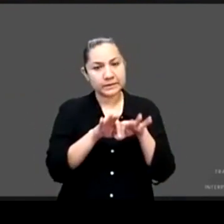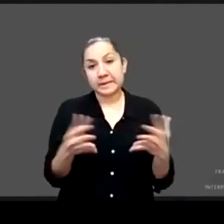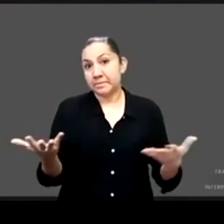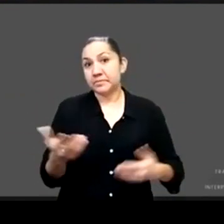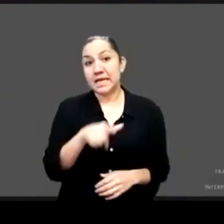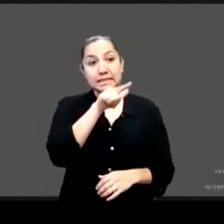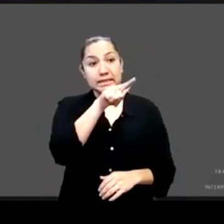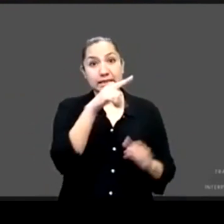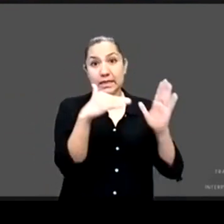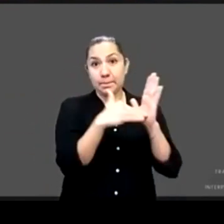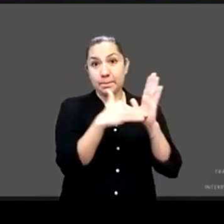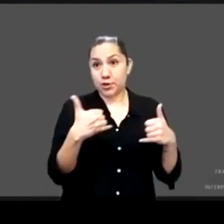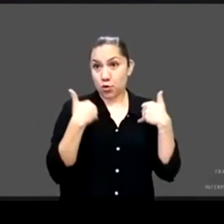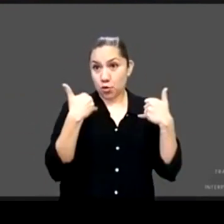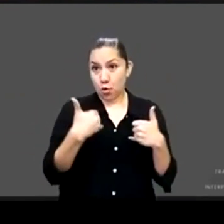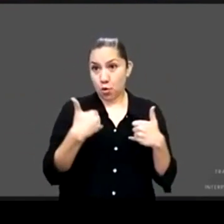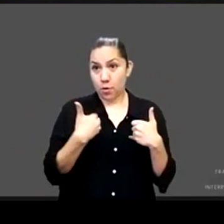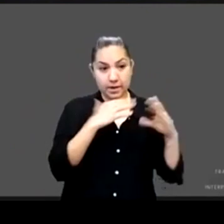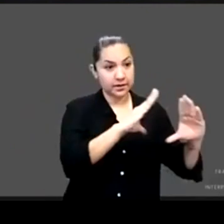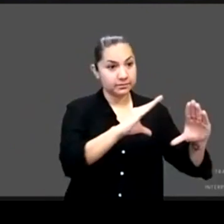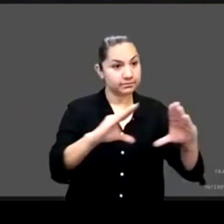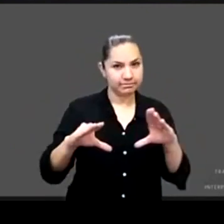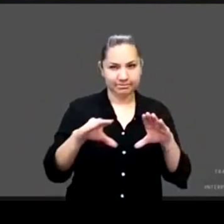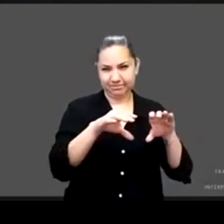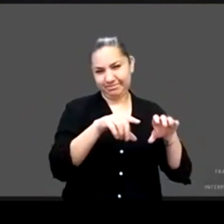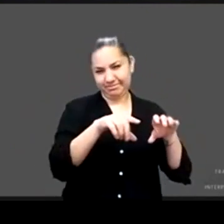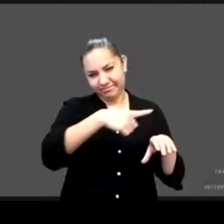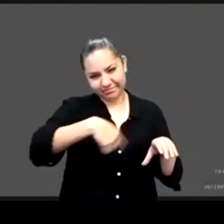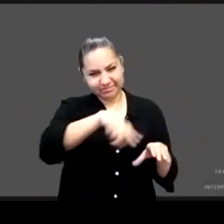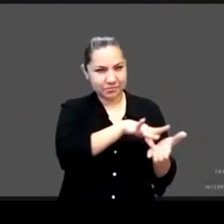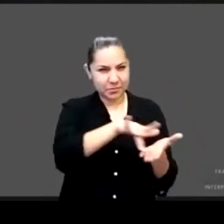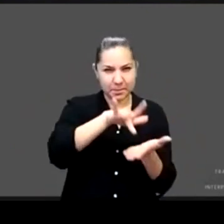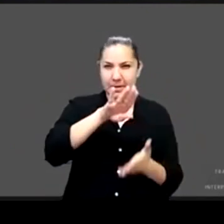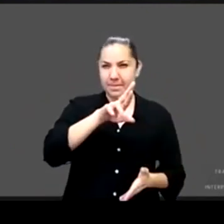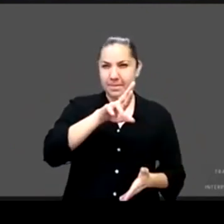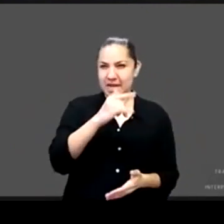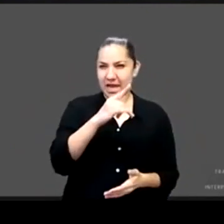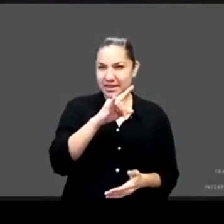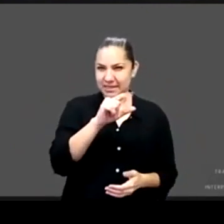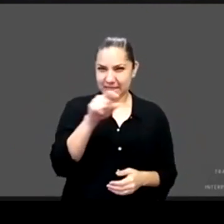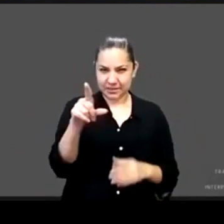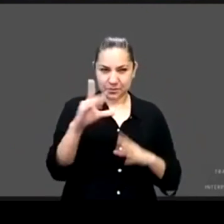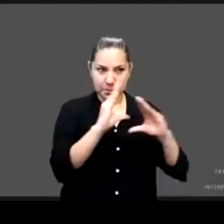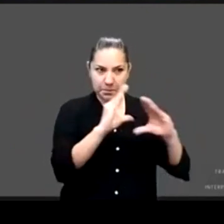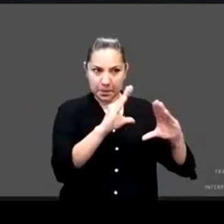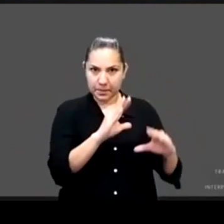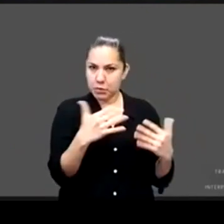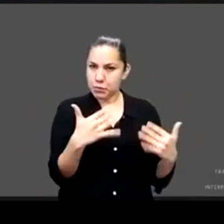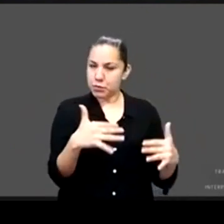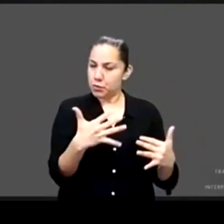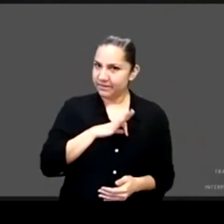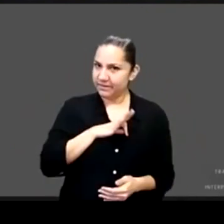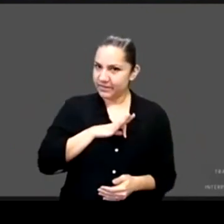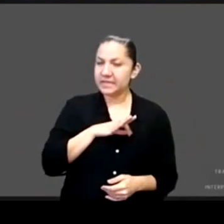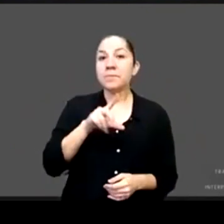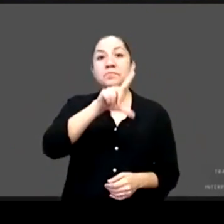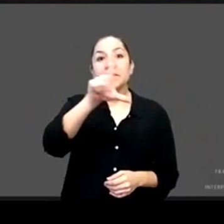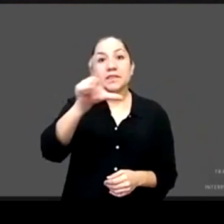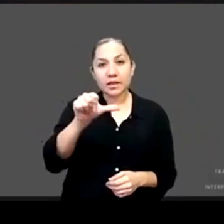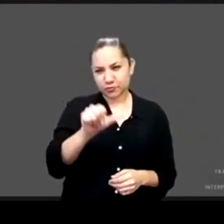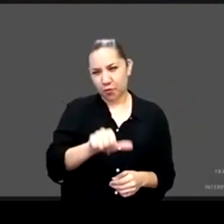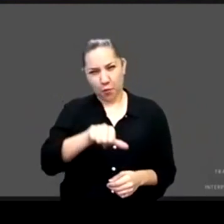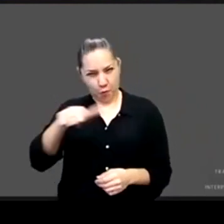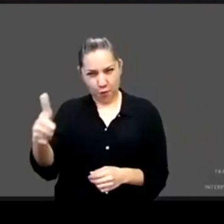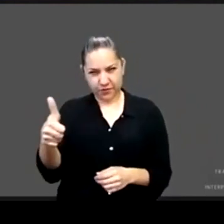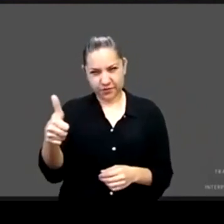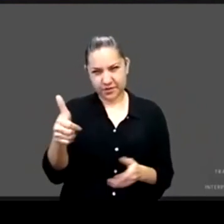jóvenes brigadistas y promotores juveniles que están formando parte. Ya en la siguiente intervención abundaremos sobre los distintos temas, sobre cómo han participado